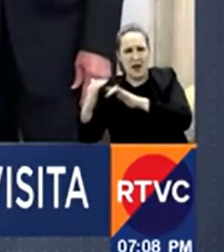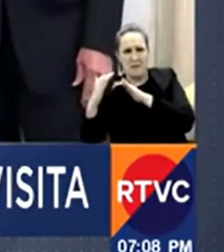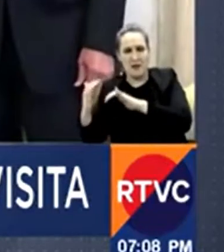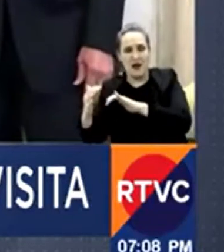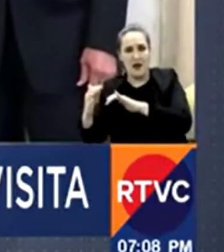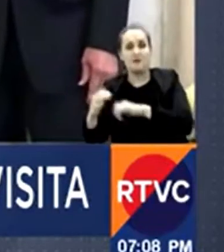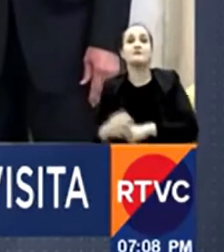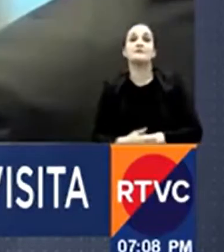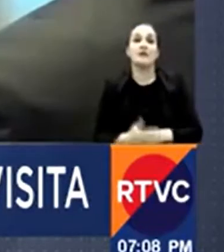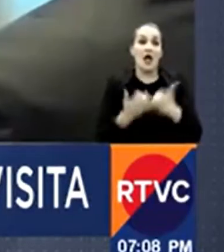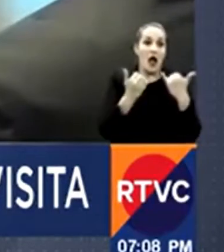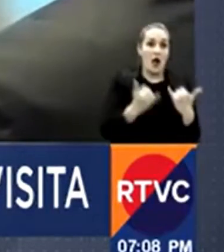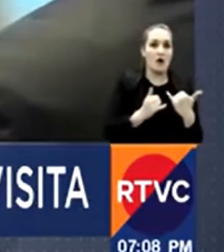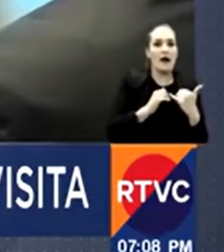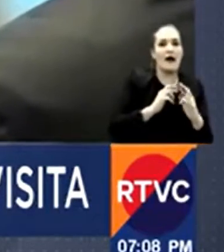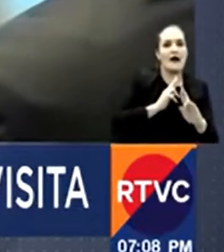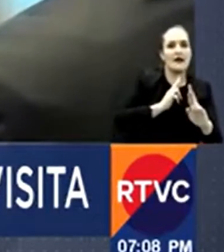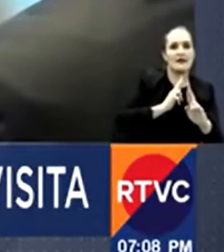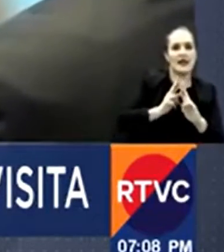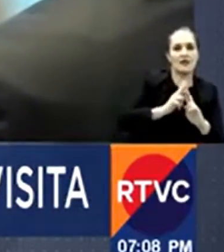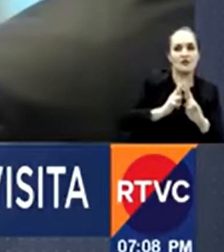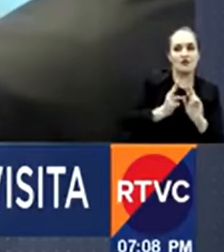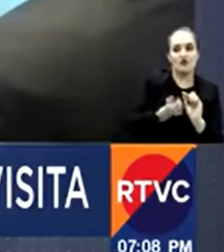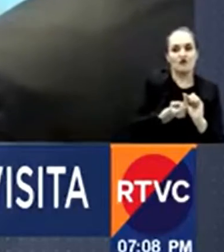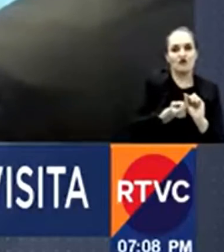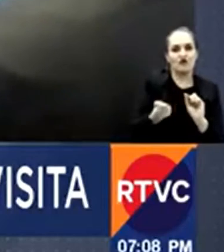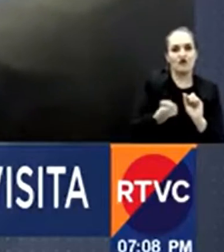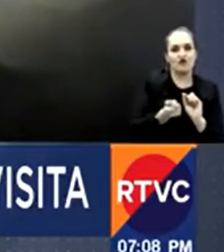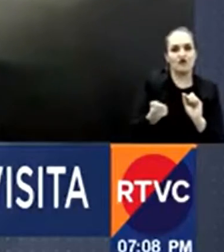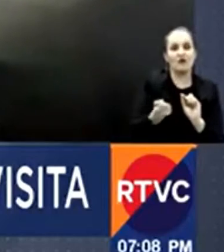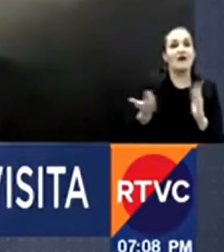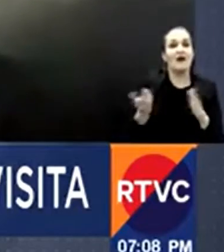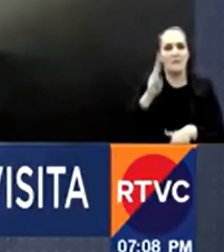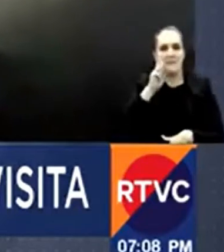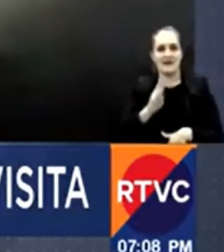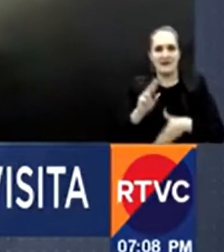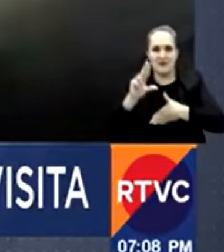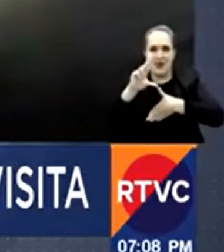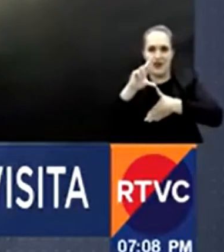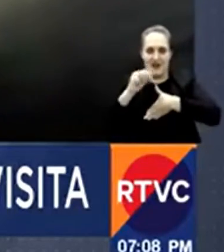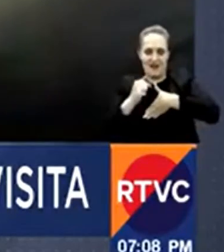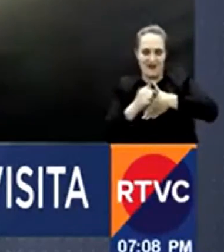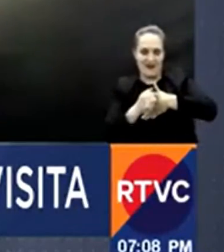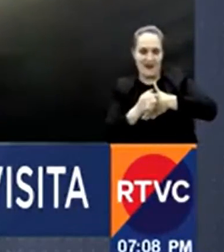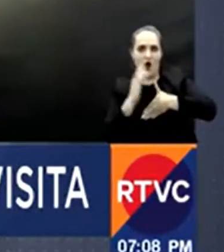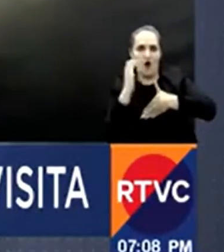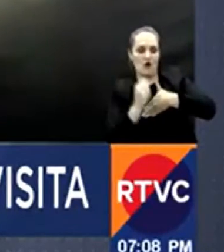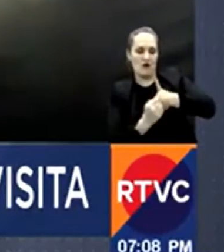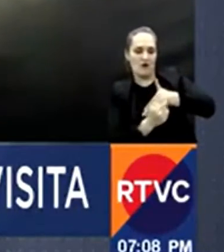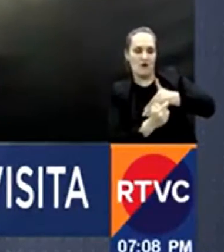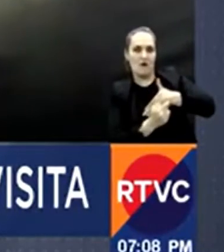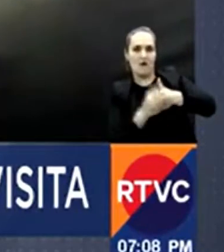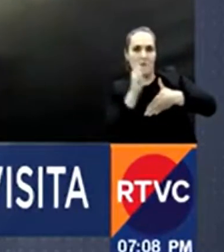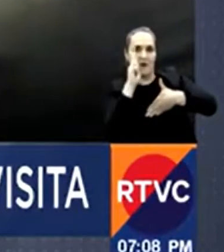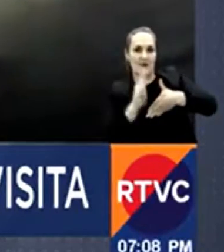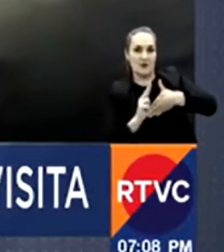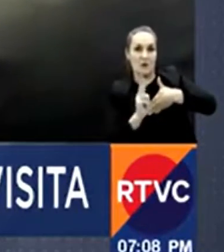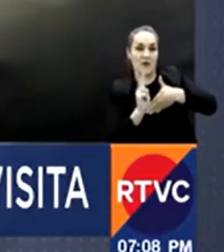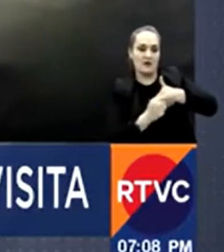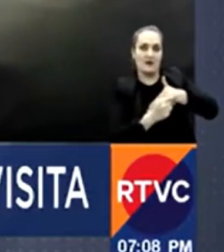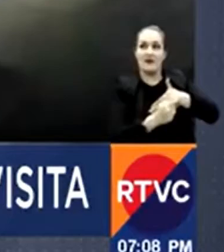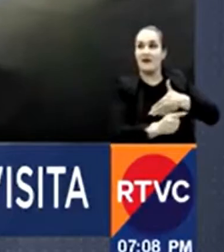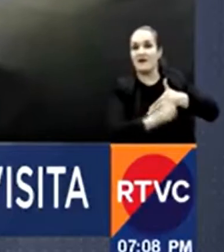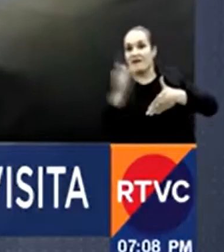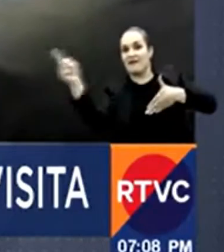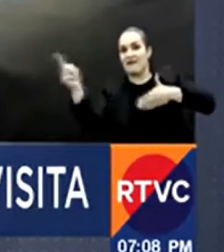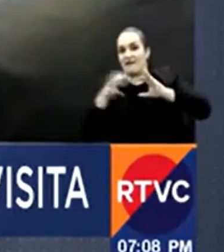relación que tiene tan cercana Venezuela con Rusia, pero